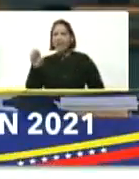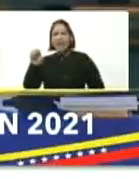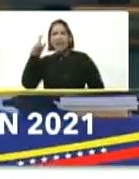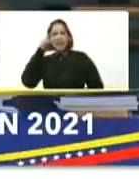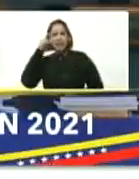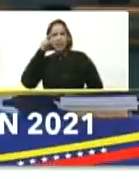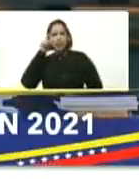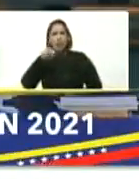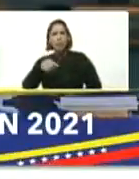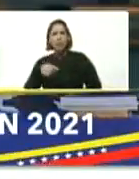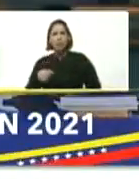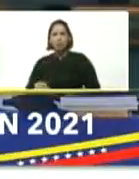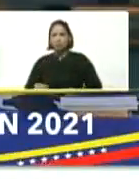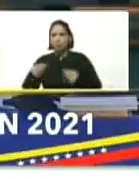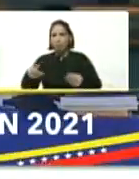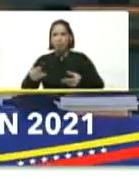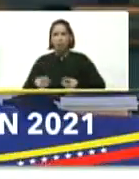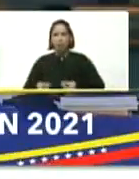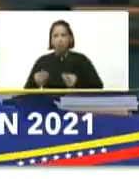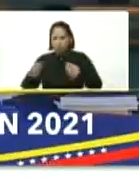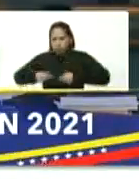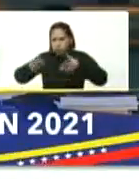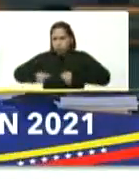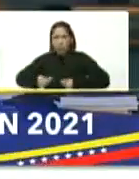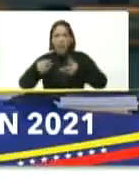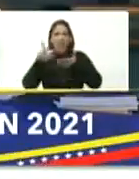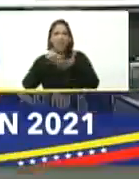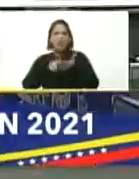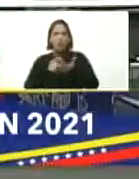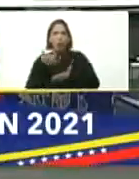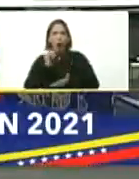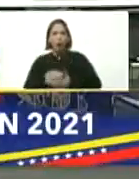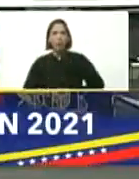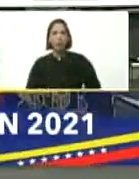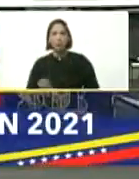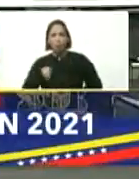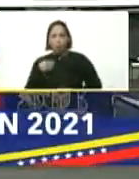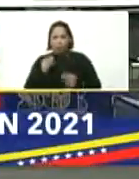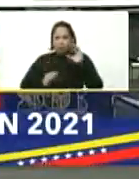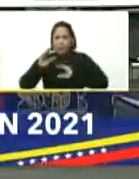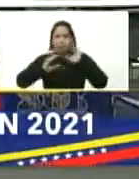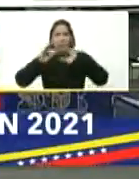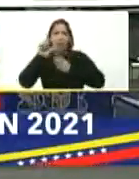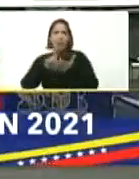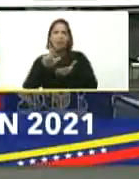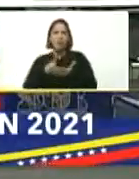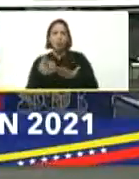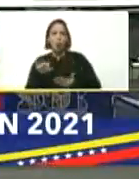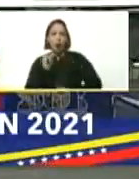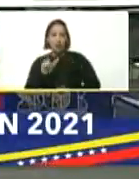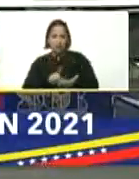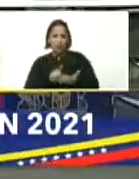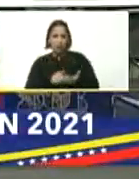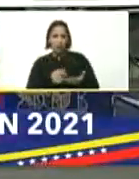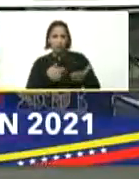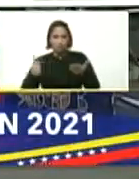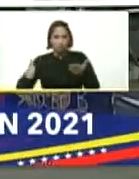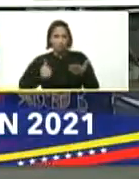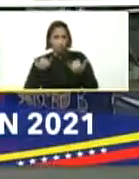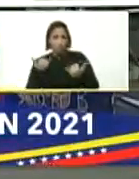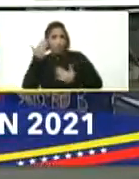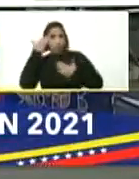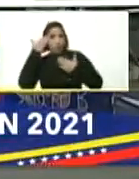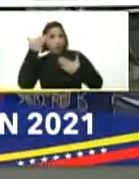están presentando los libros que vienen para... Aquí los estoy acumulando. Tengo un libro aquí, aprovecho para